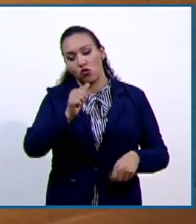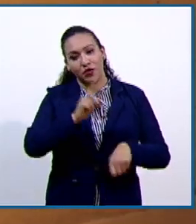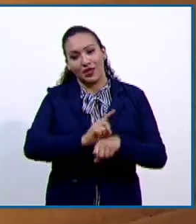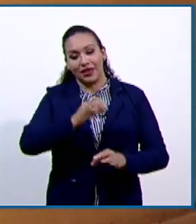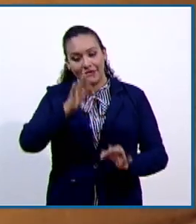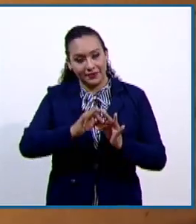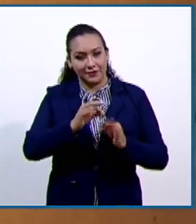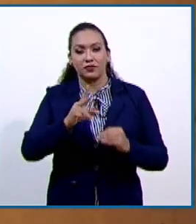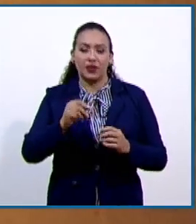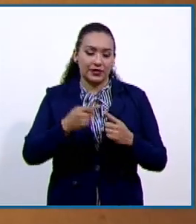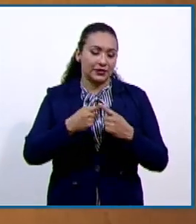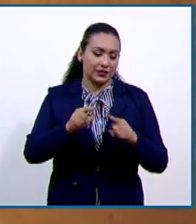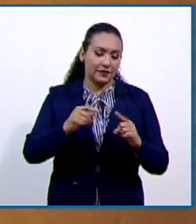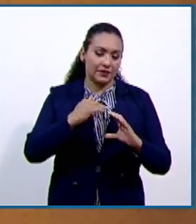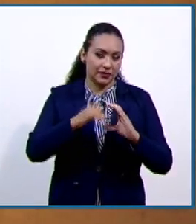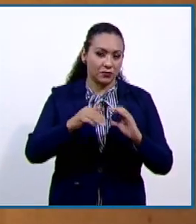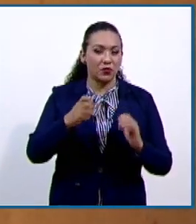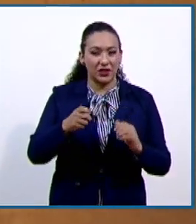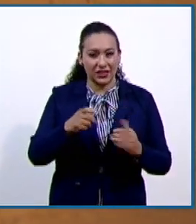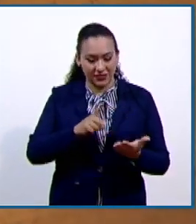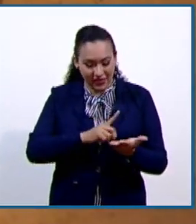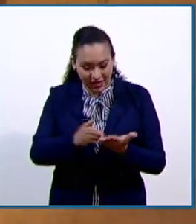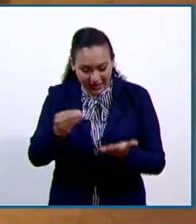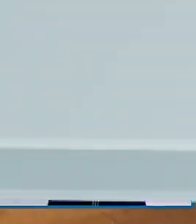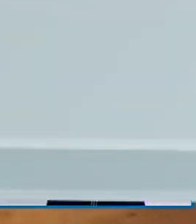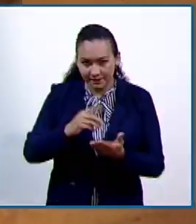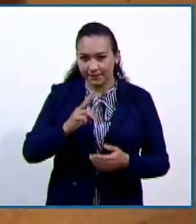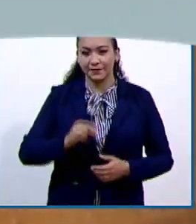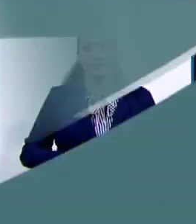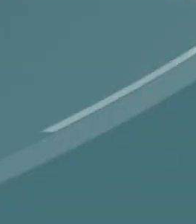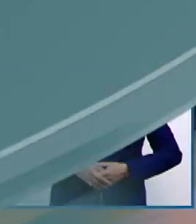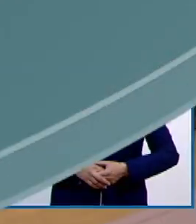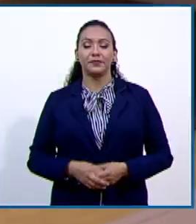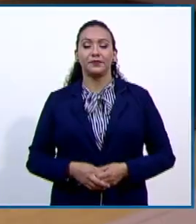se violente el mencionado derecho.